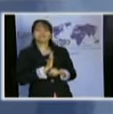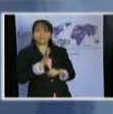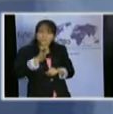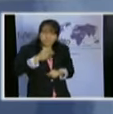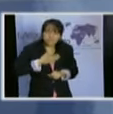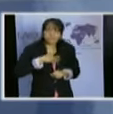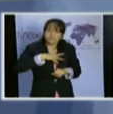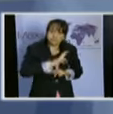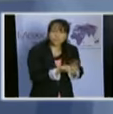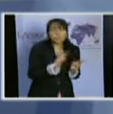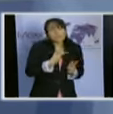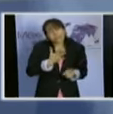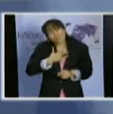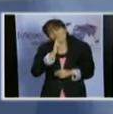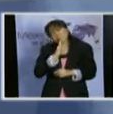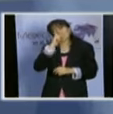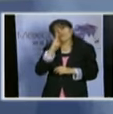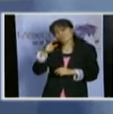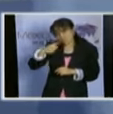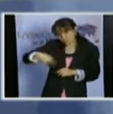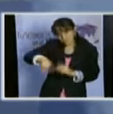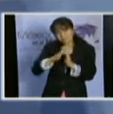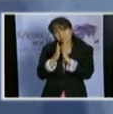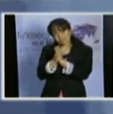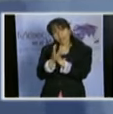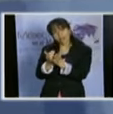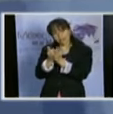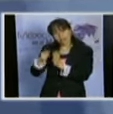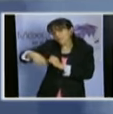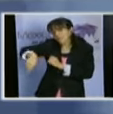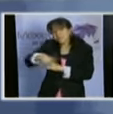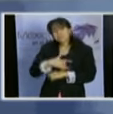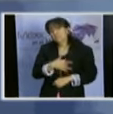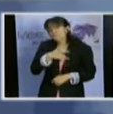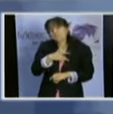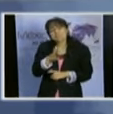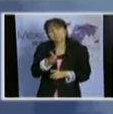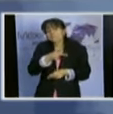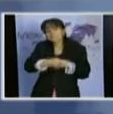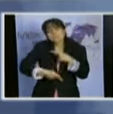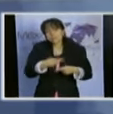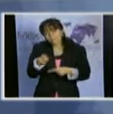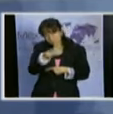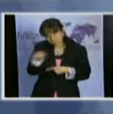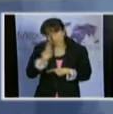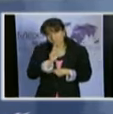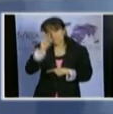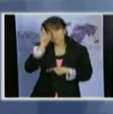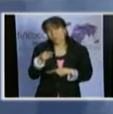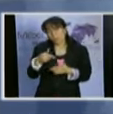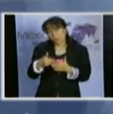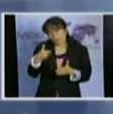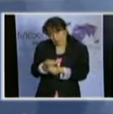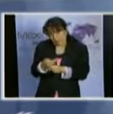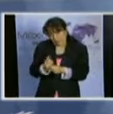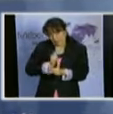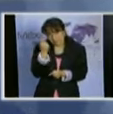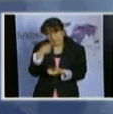yo preferiría que si ustedes nos ayudan y si ustedes así lo consideran, pues por supuesto las fueran preparando. Miguel